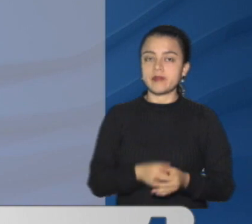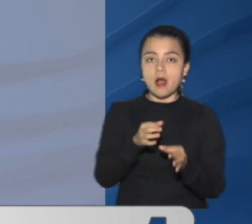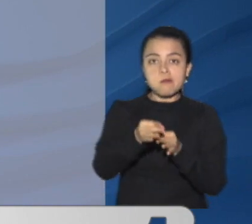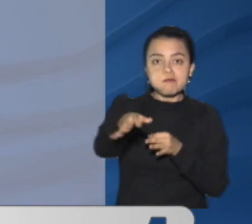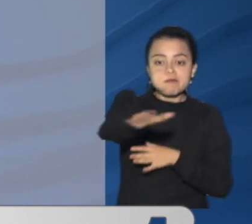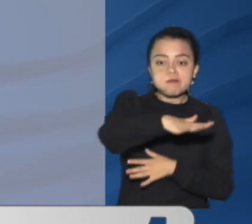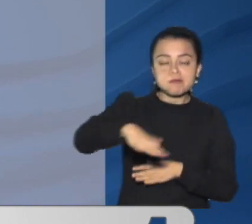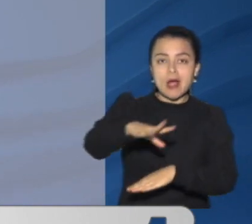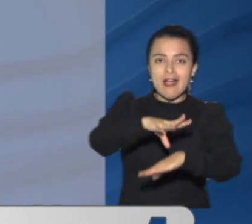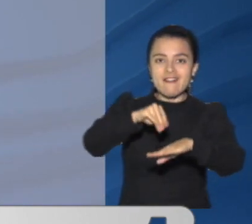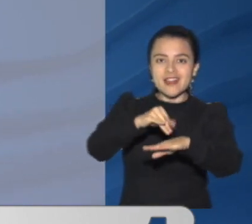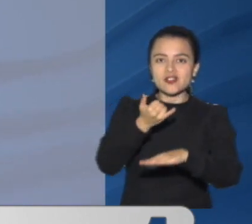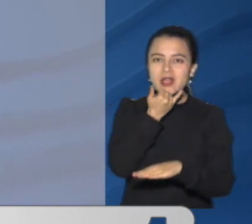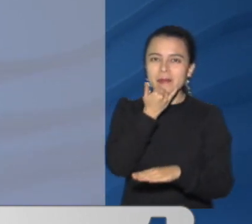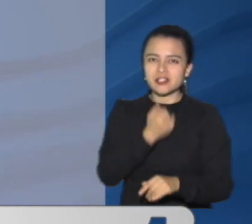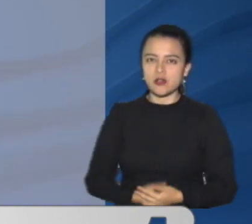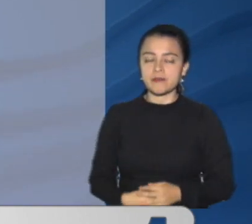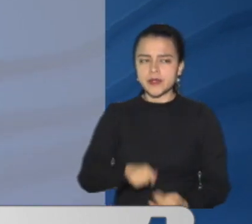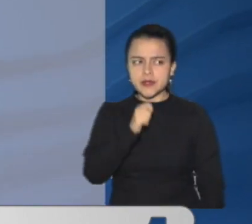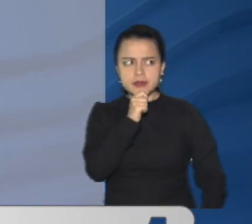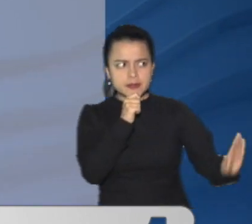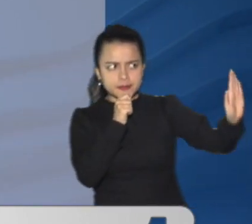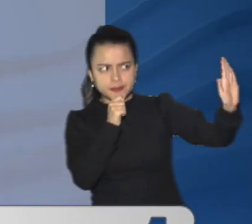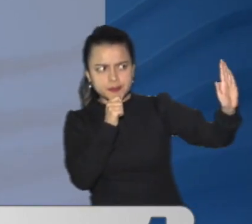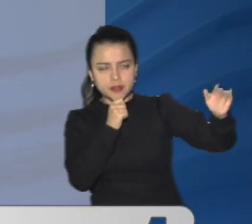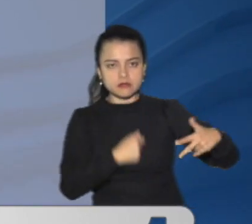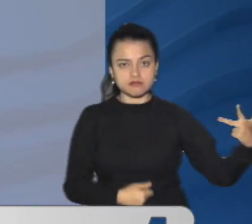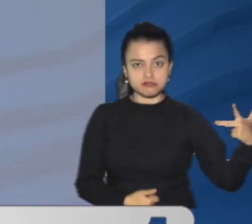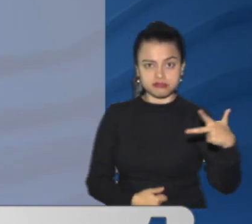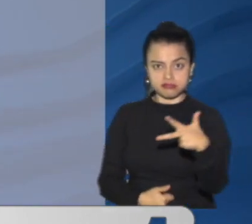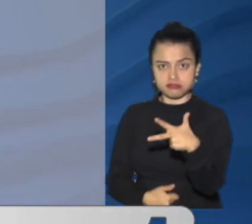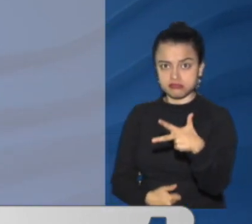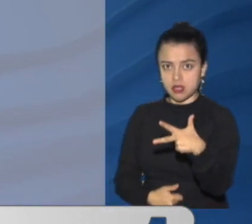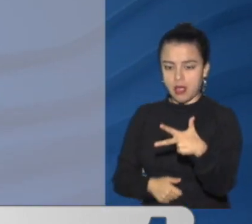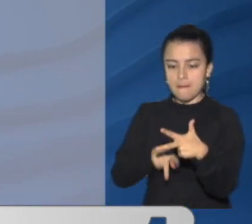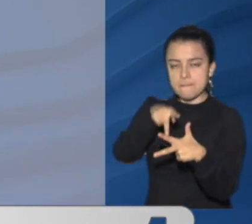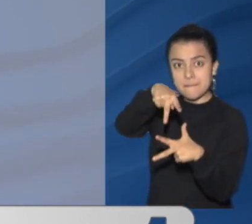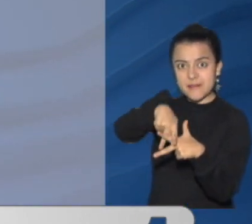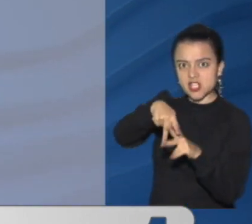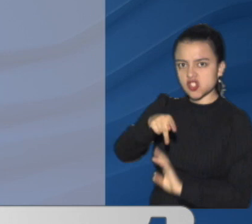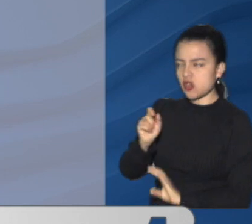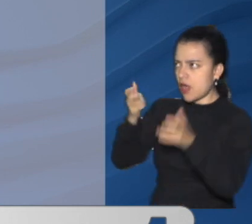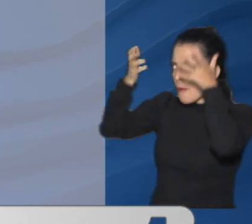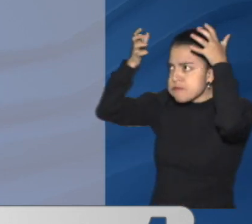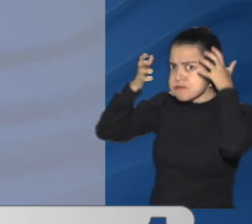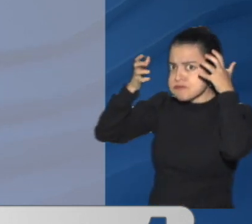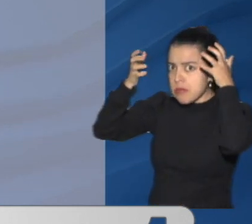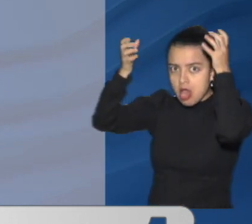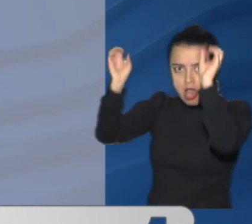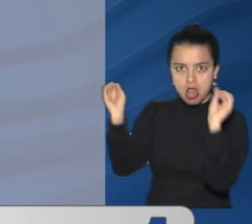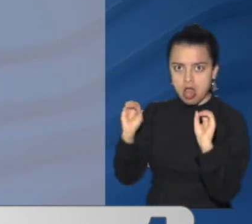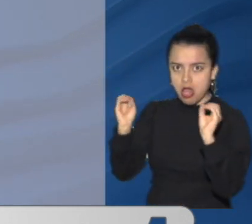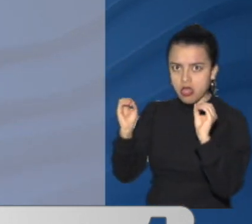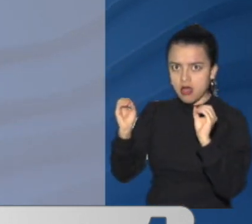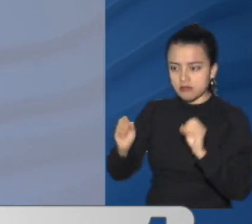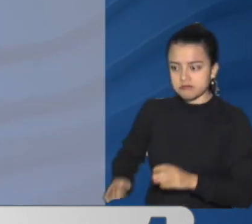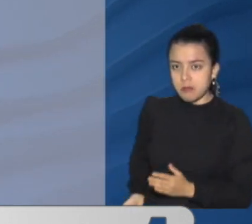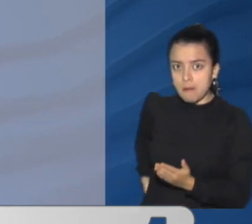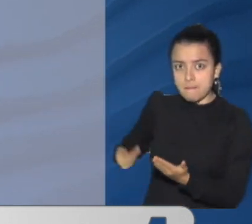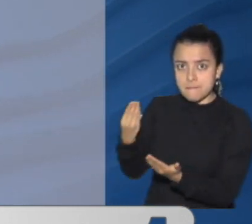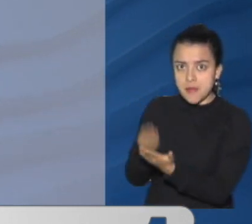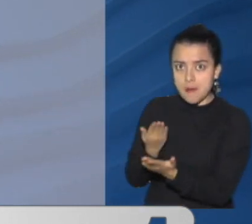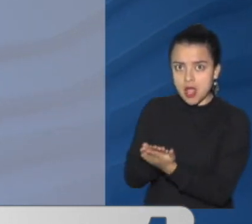momento en que un motociclista infractor que no llevaba casco y tampoco llevaba documentos fue abordado por un agente de tránsito